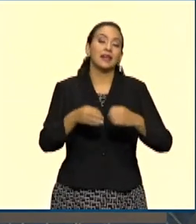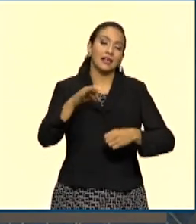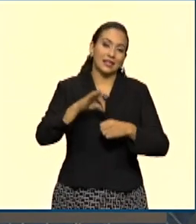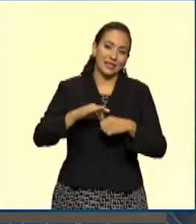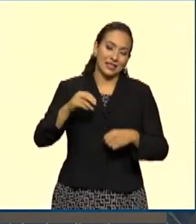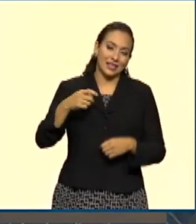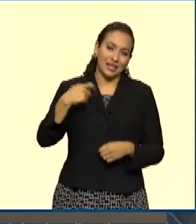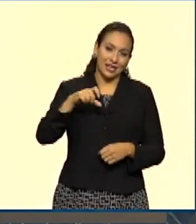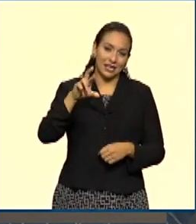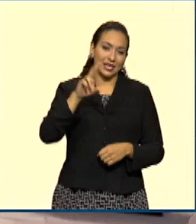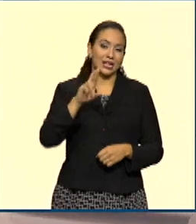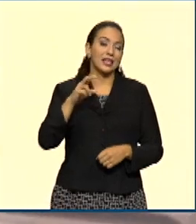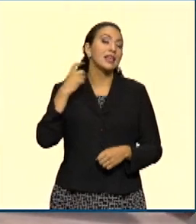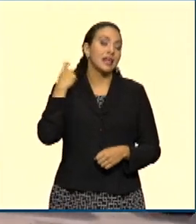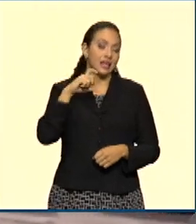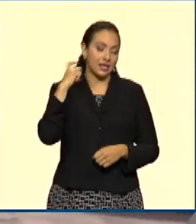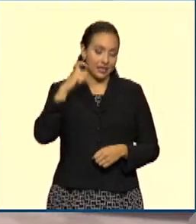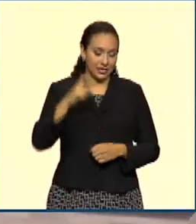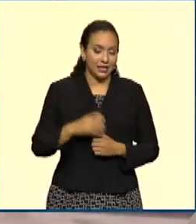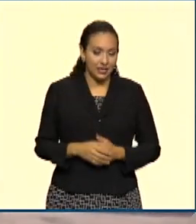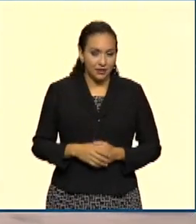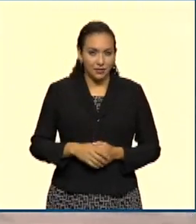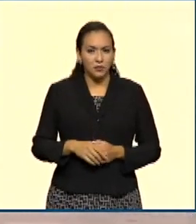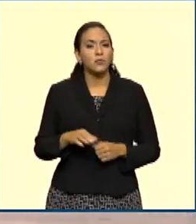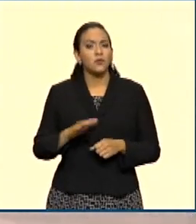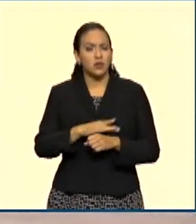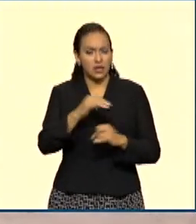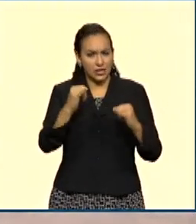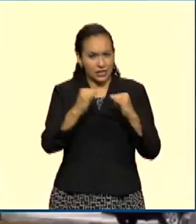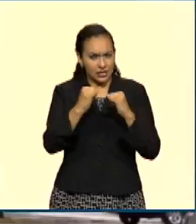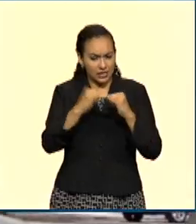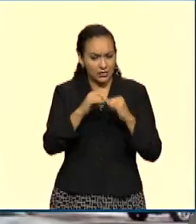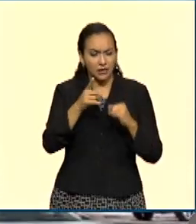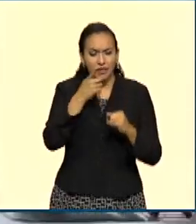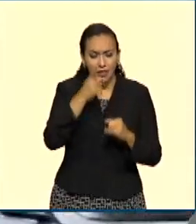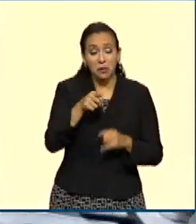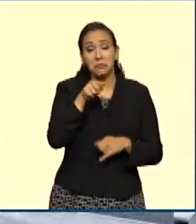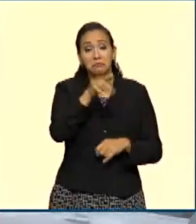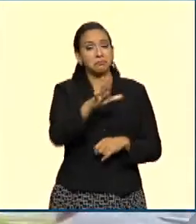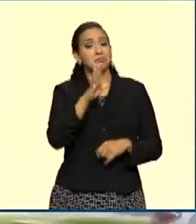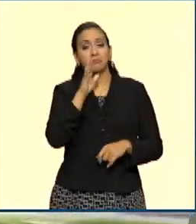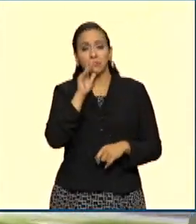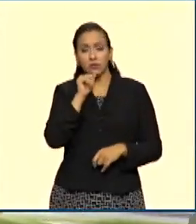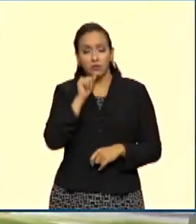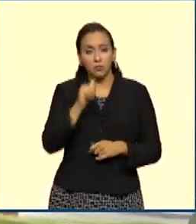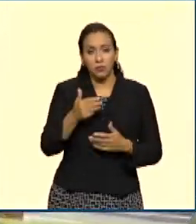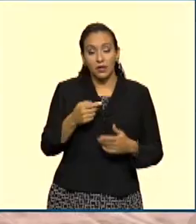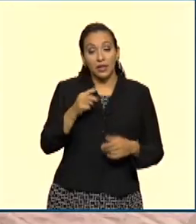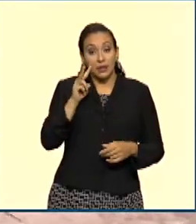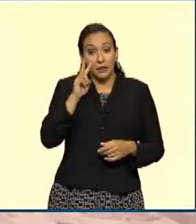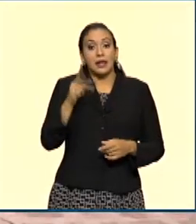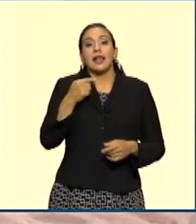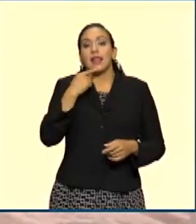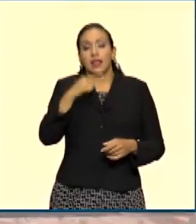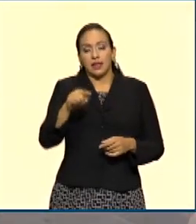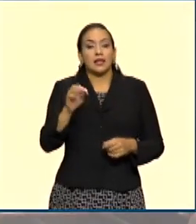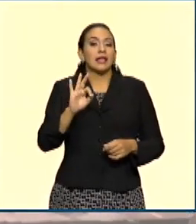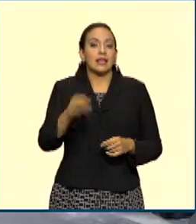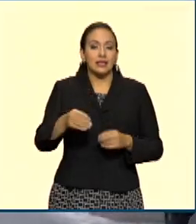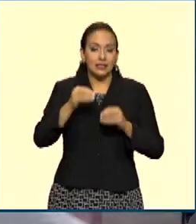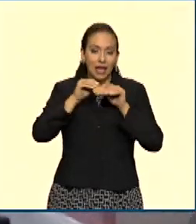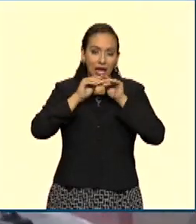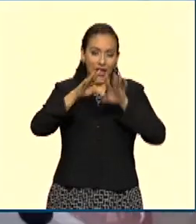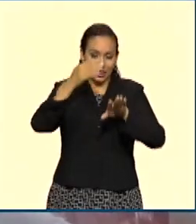Querétaro, que había confirmado la decisión del Instituto Electoral Local de declararse incompetente para conocer de la denuncia por actos anticipados de